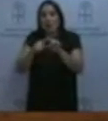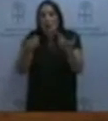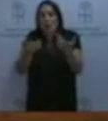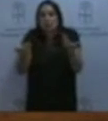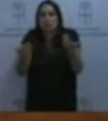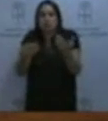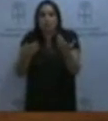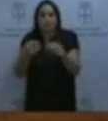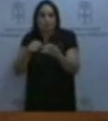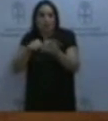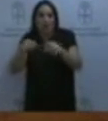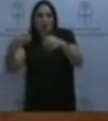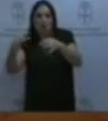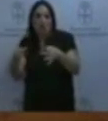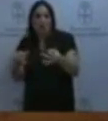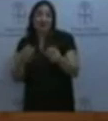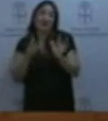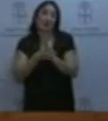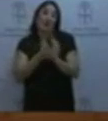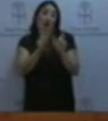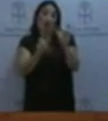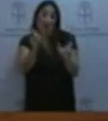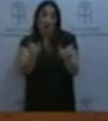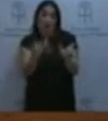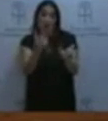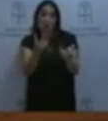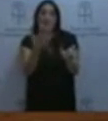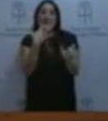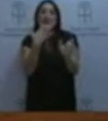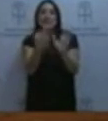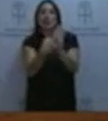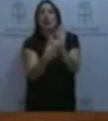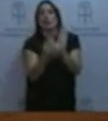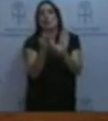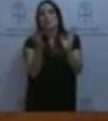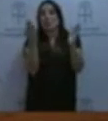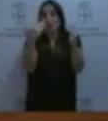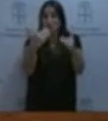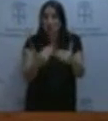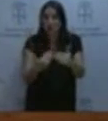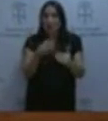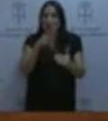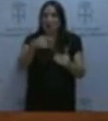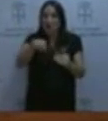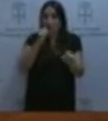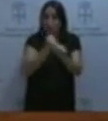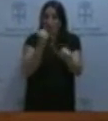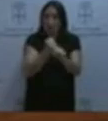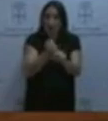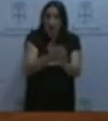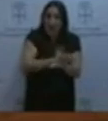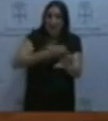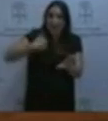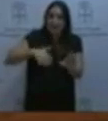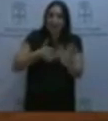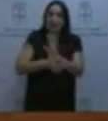caso de estas dos personas, sin esa corrección positiva, al haber trabajado podemos decir que el efecto